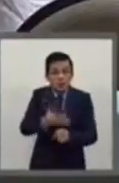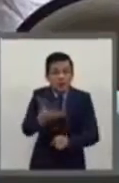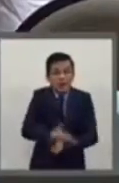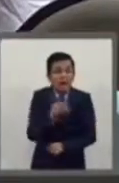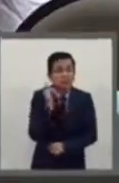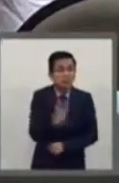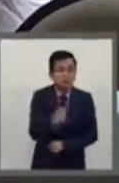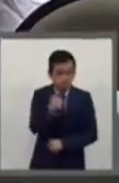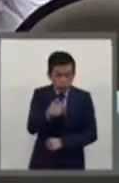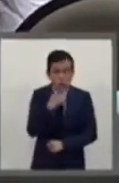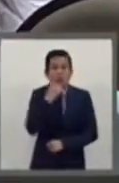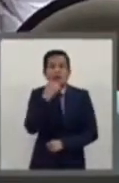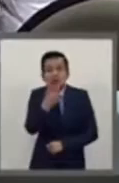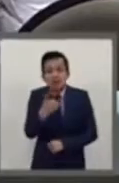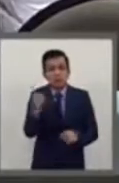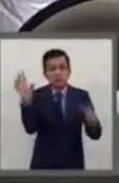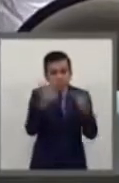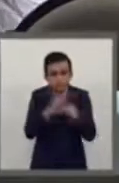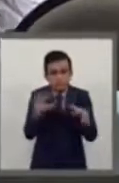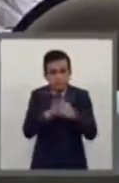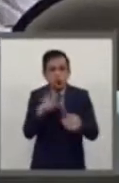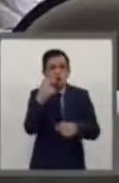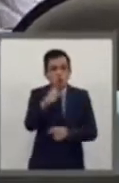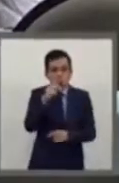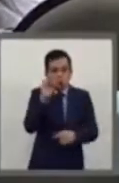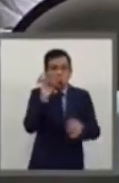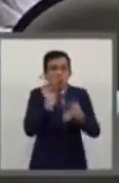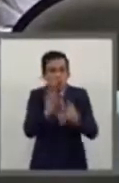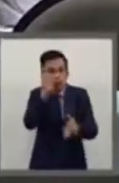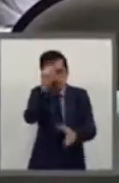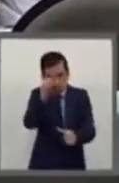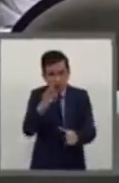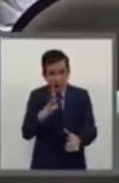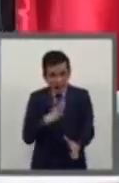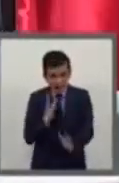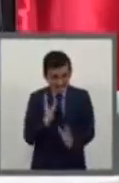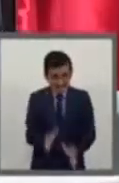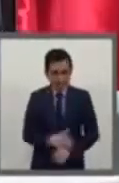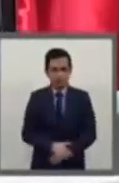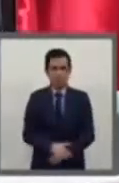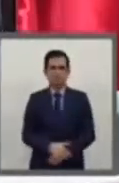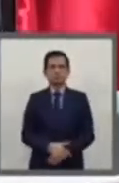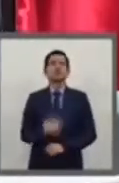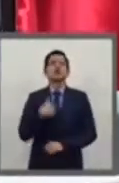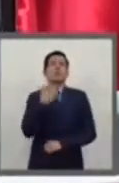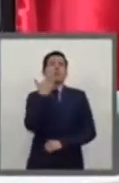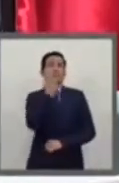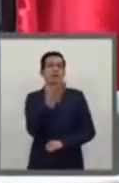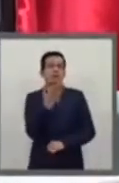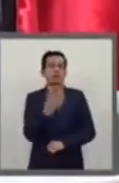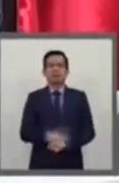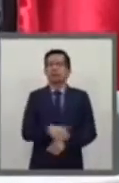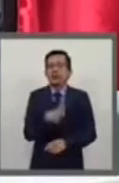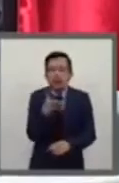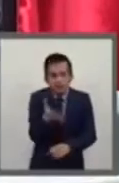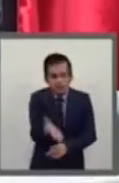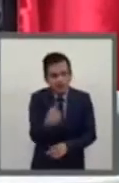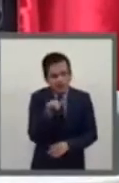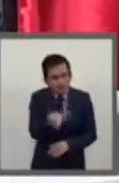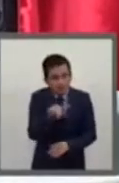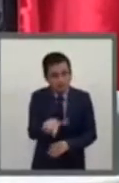es argumentar el punto de acuerdo que ya anunció. Al gobernador del Estado, el secretario de Salud, le reitero,